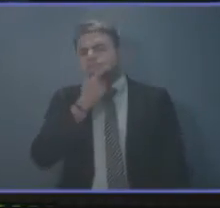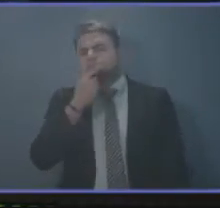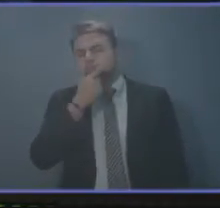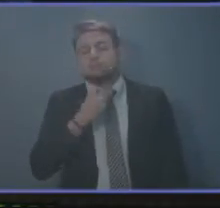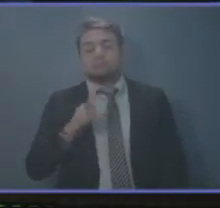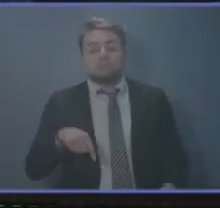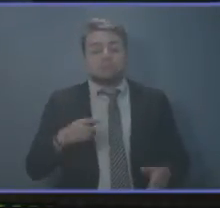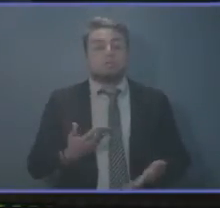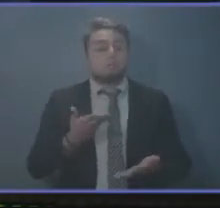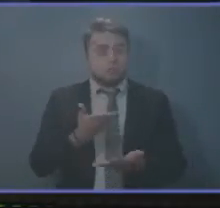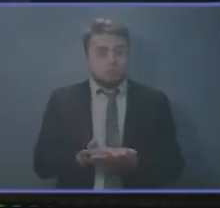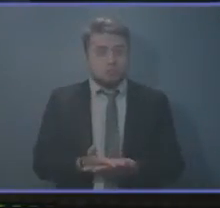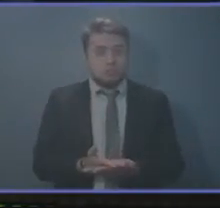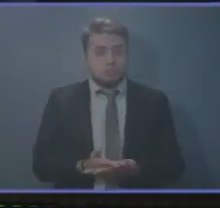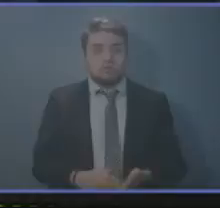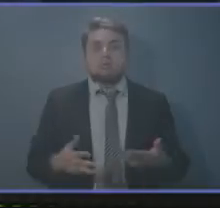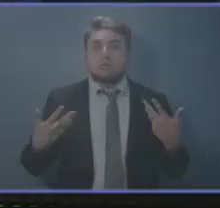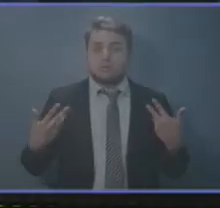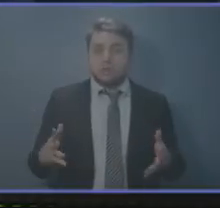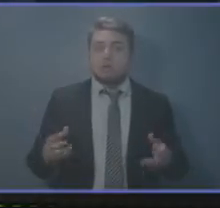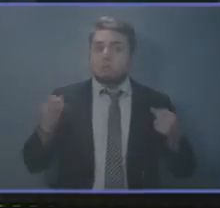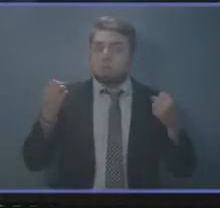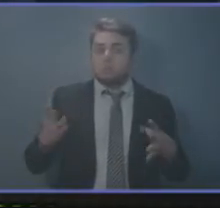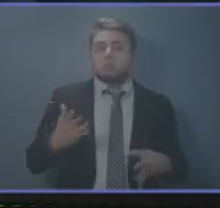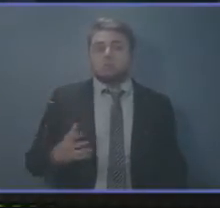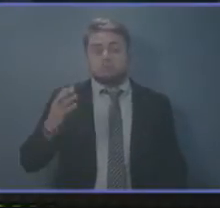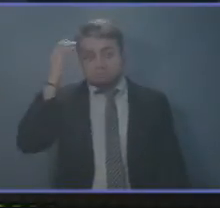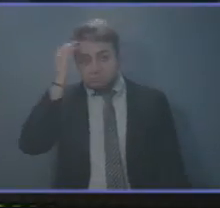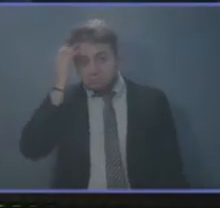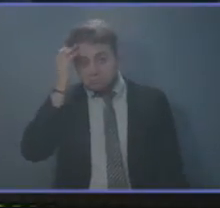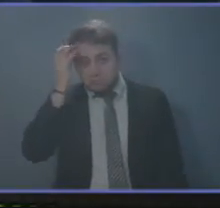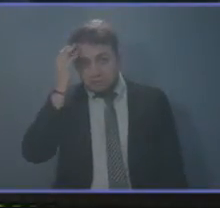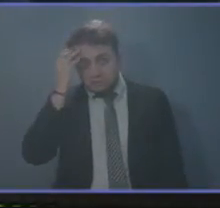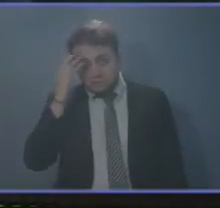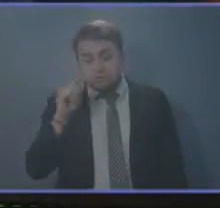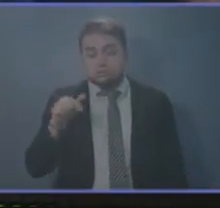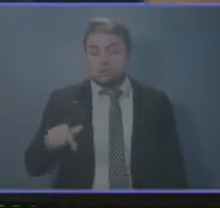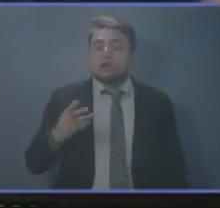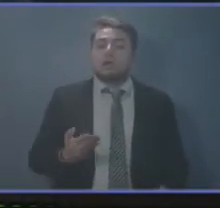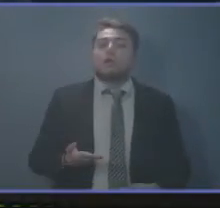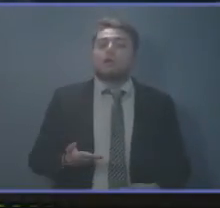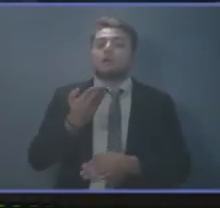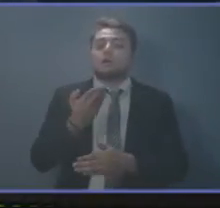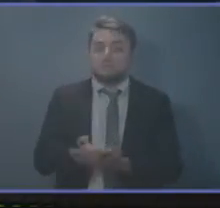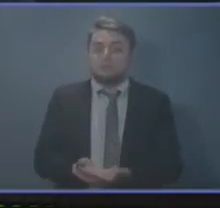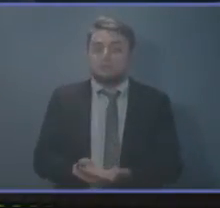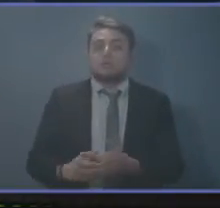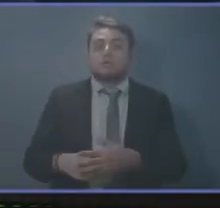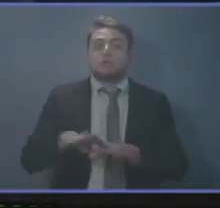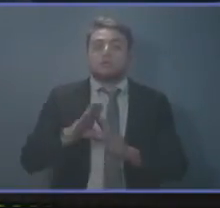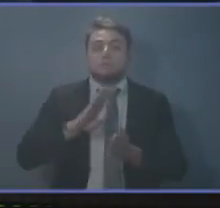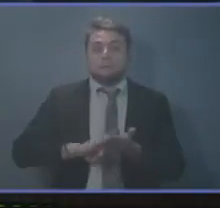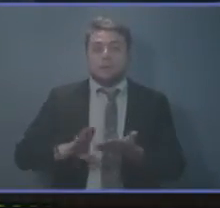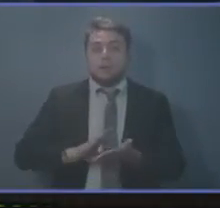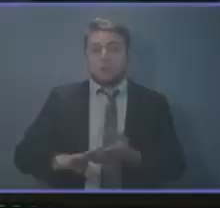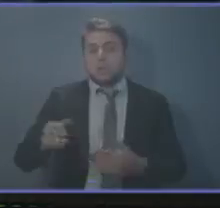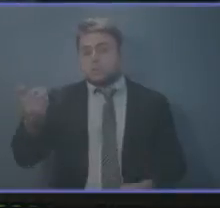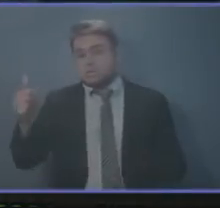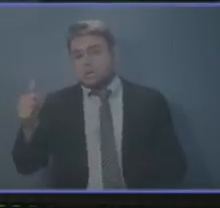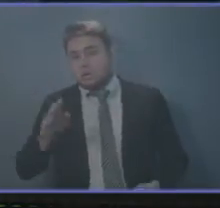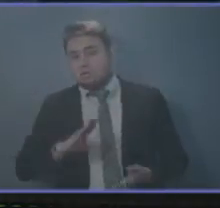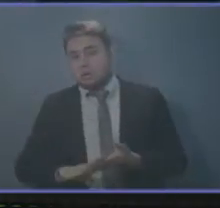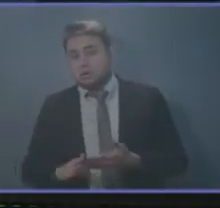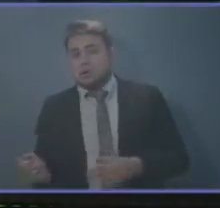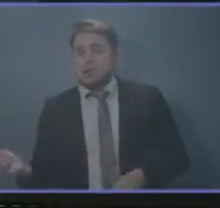la propuesta y también una preocupación. Y ellos establecían que esa multa de 10 a 15 salarios mínimos era